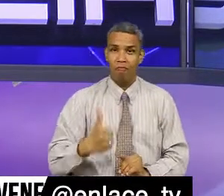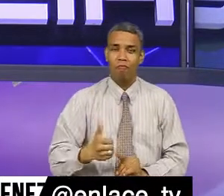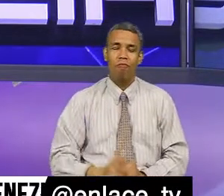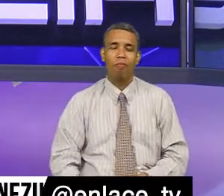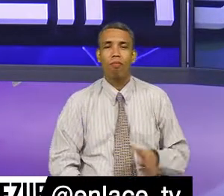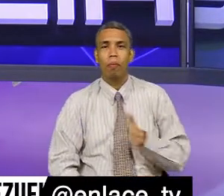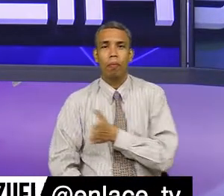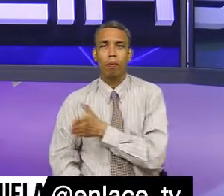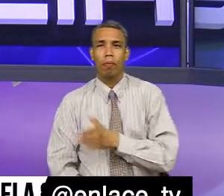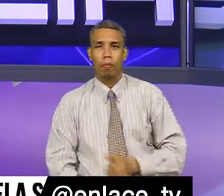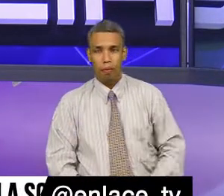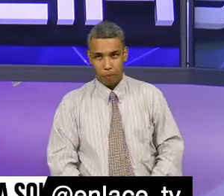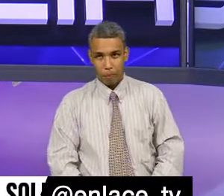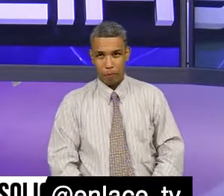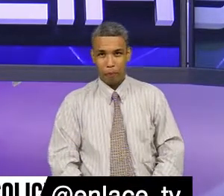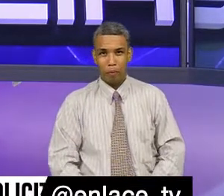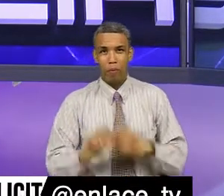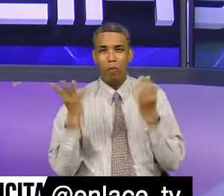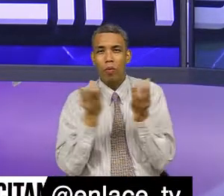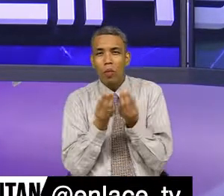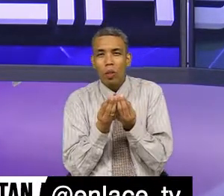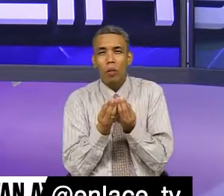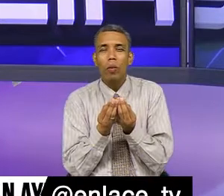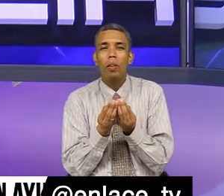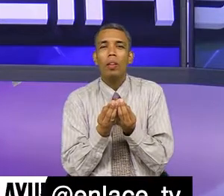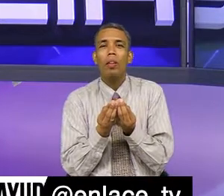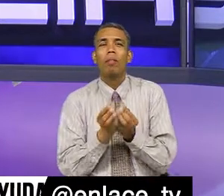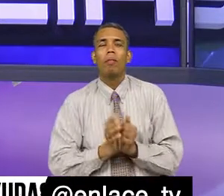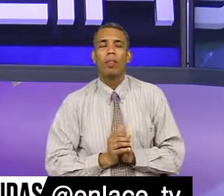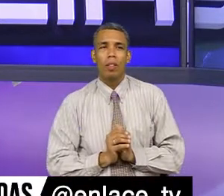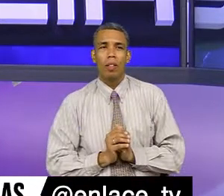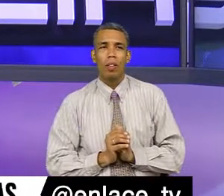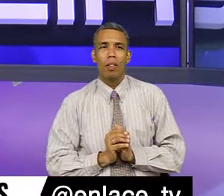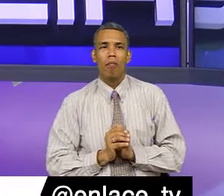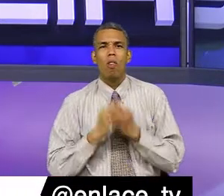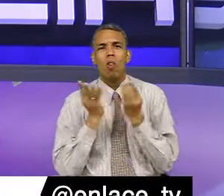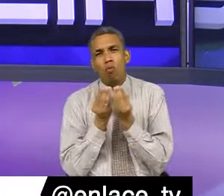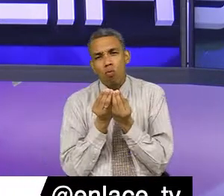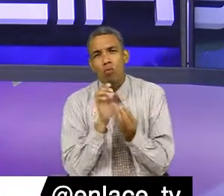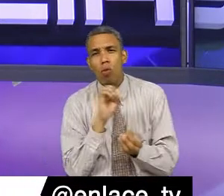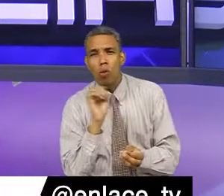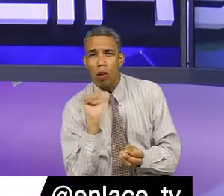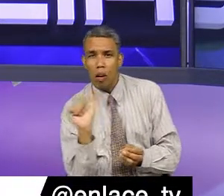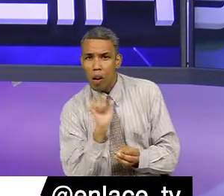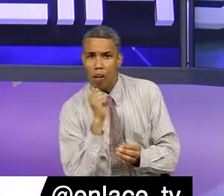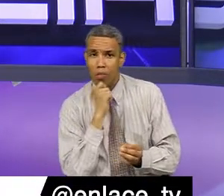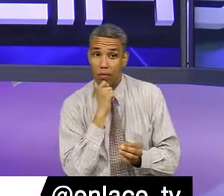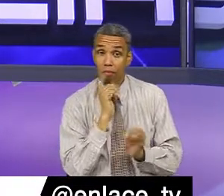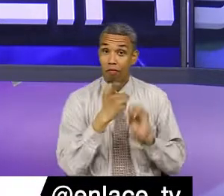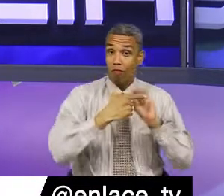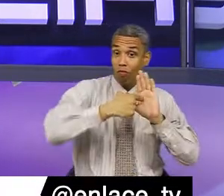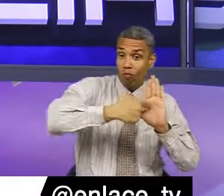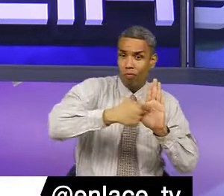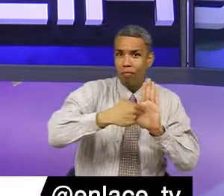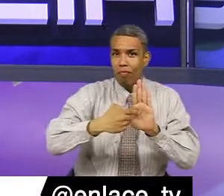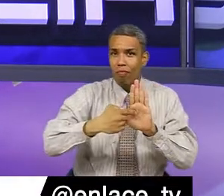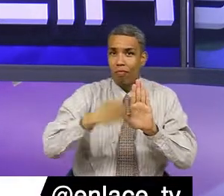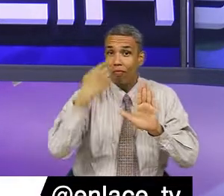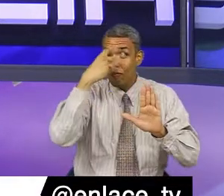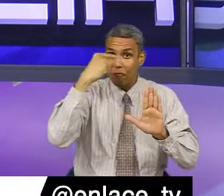Plan de Empleo Social realizaron manualidades con elementos reciclables y los expusieron en la plazoleta del Centro